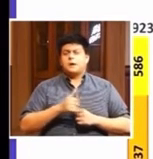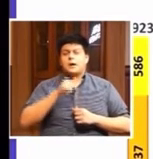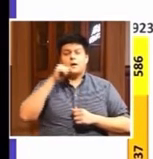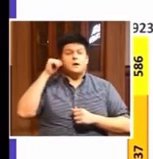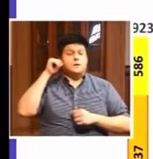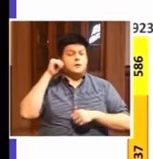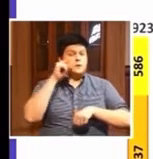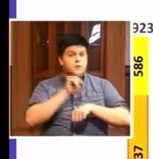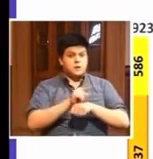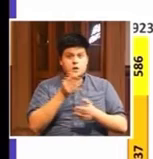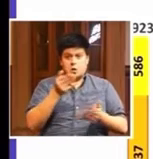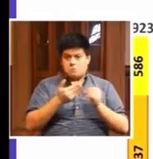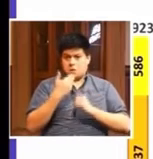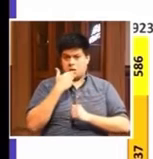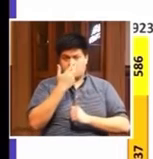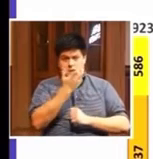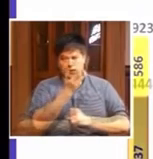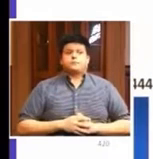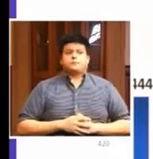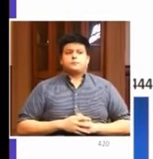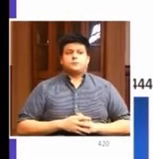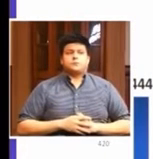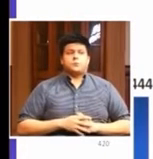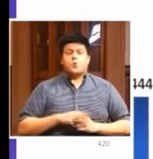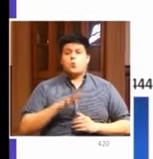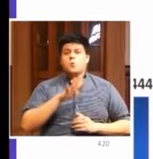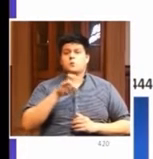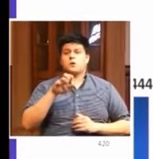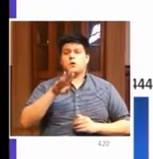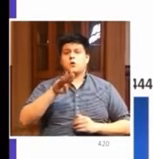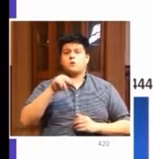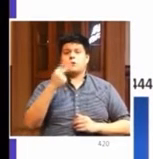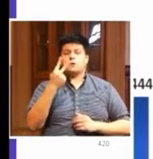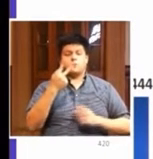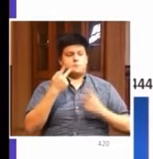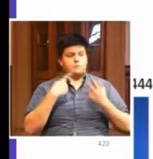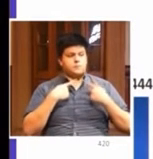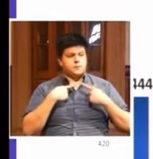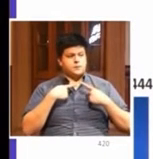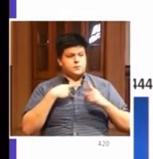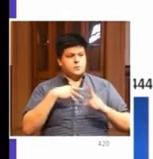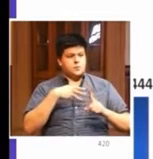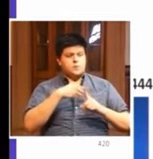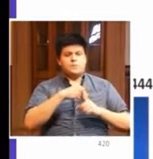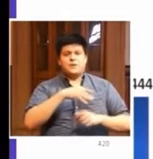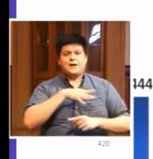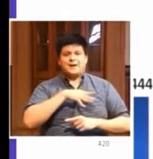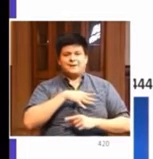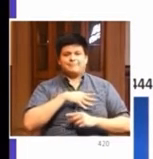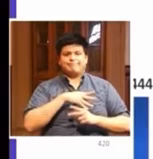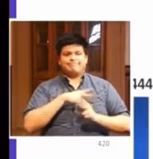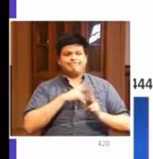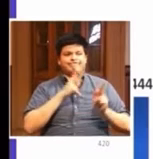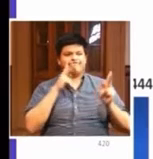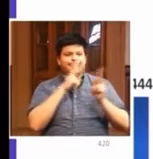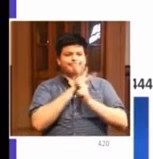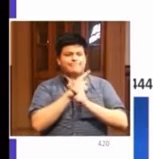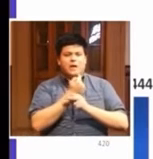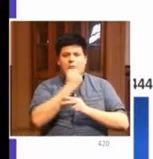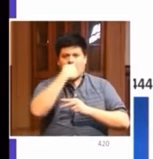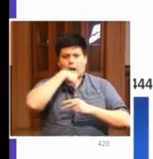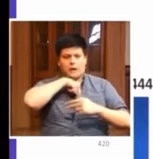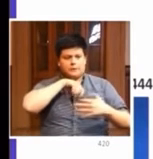que el día de ayer eso es algo bueno 492 personas están conectadas